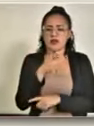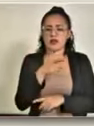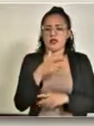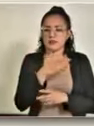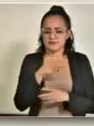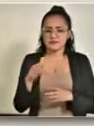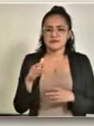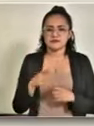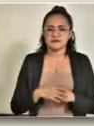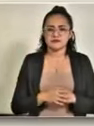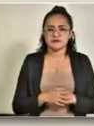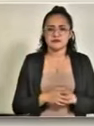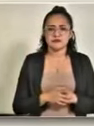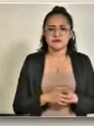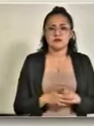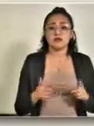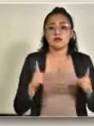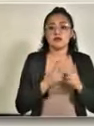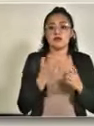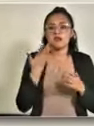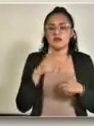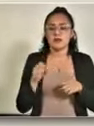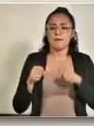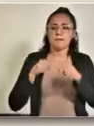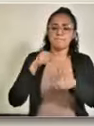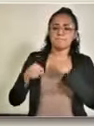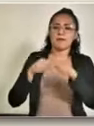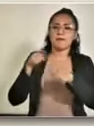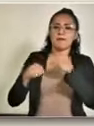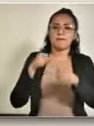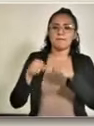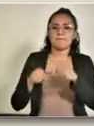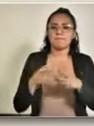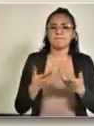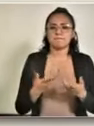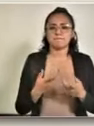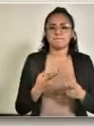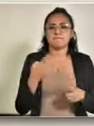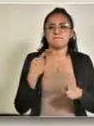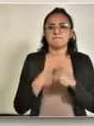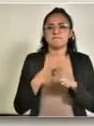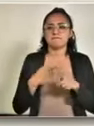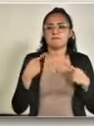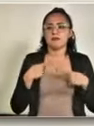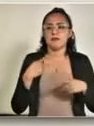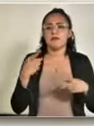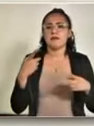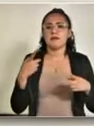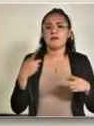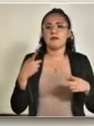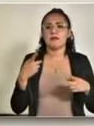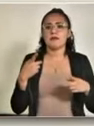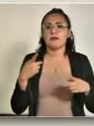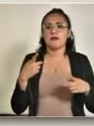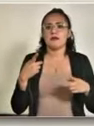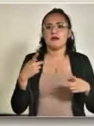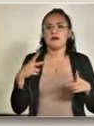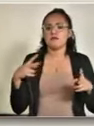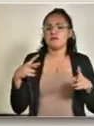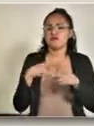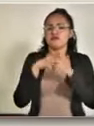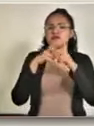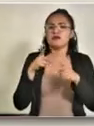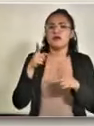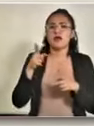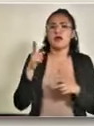a presuntamente golpear a transportistas de la plataforma Uber. Saber si es que